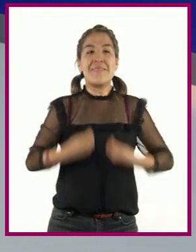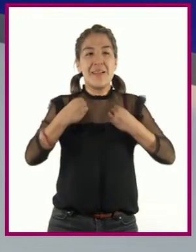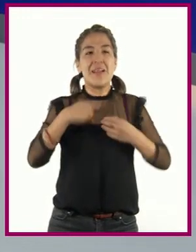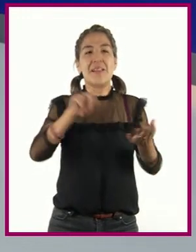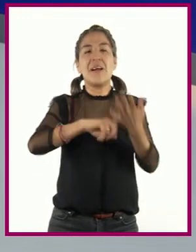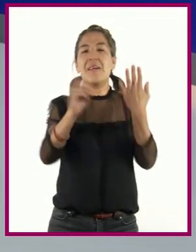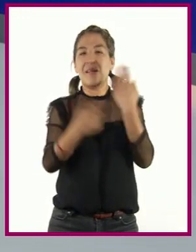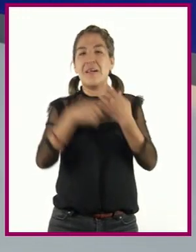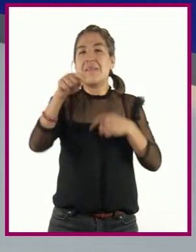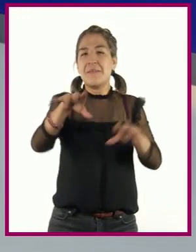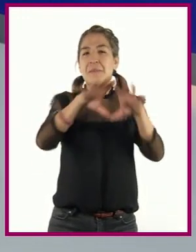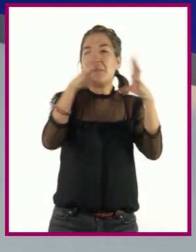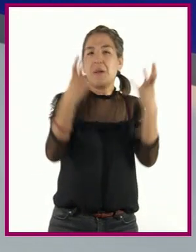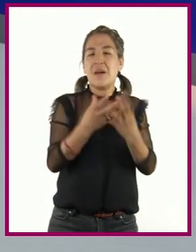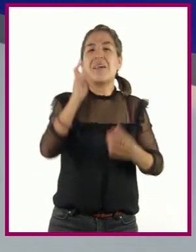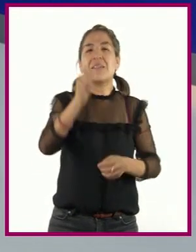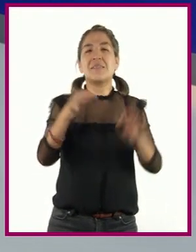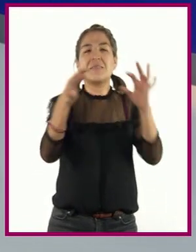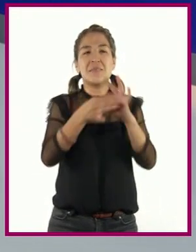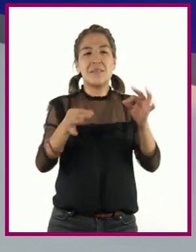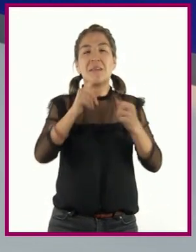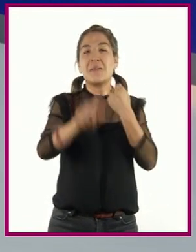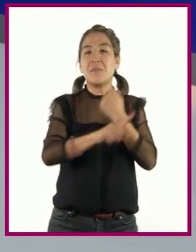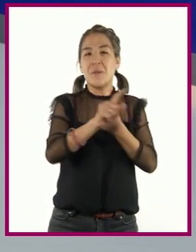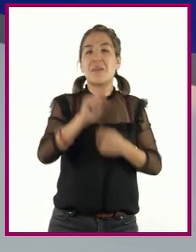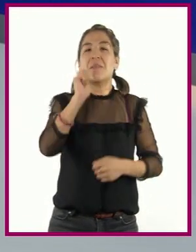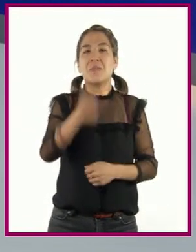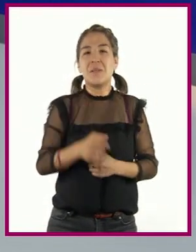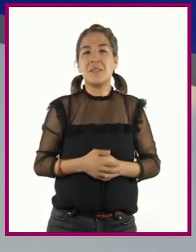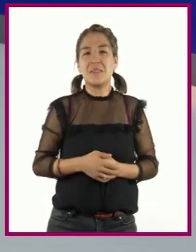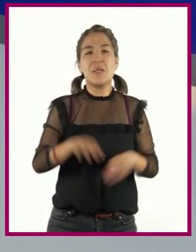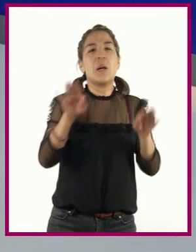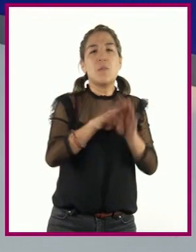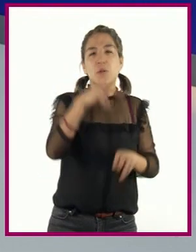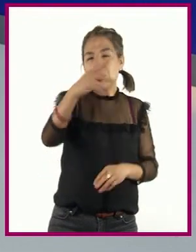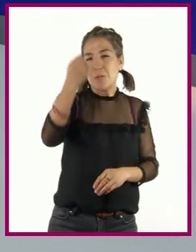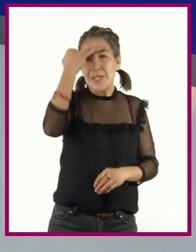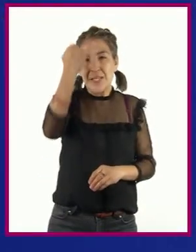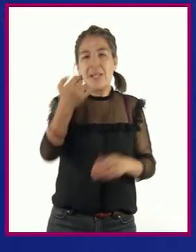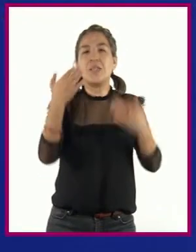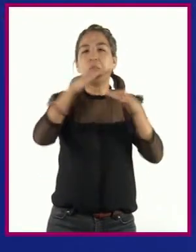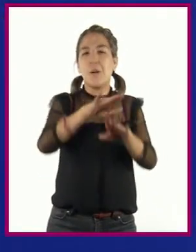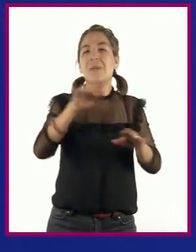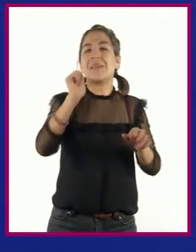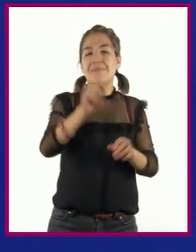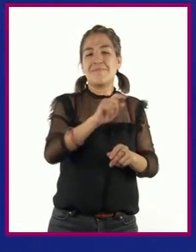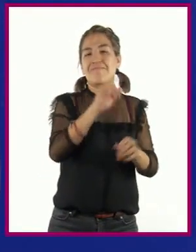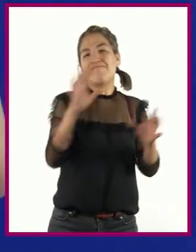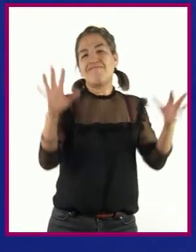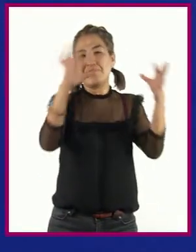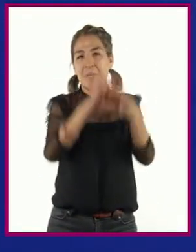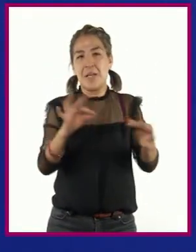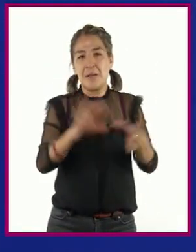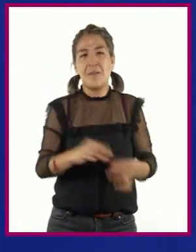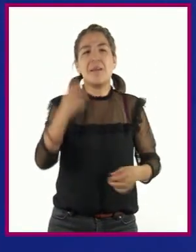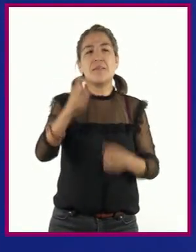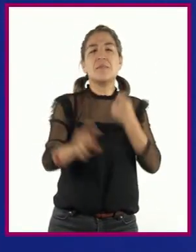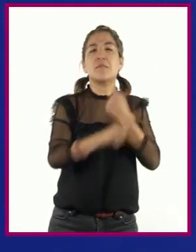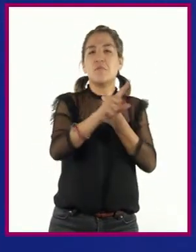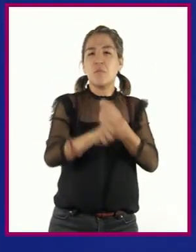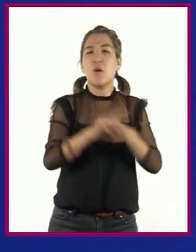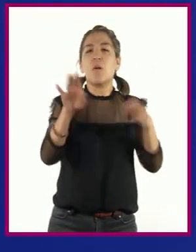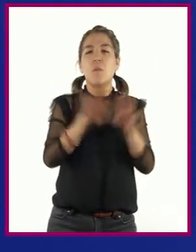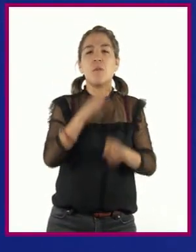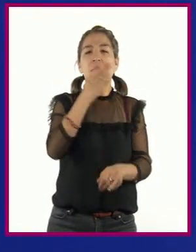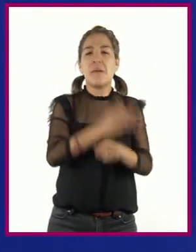planeta y esto desató la polémica porque cada uno tenía su propia idea acerca del tema. Para resolver esta situación y hacer